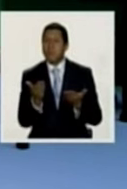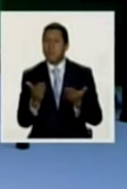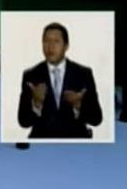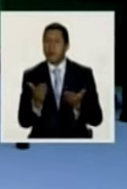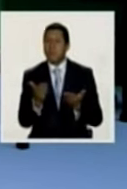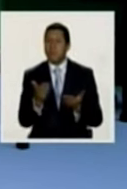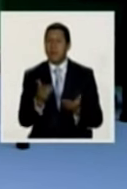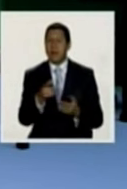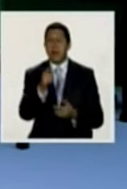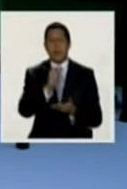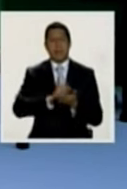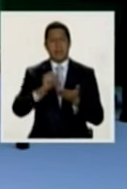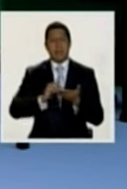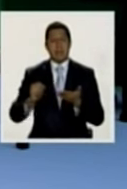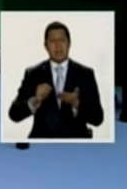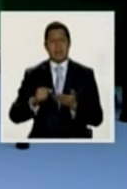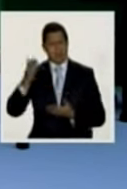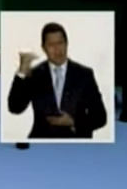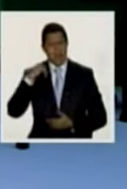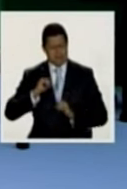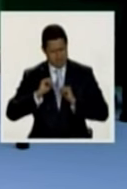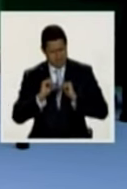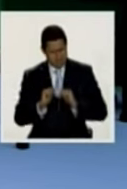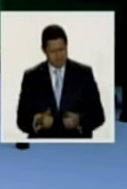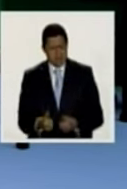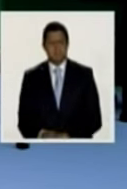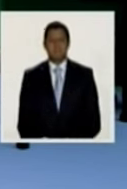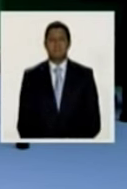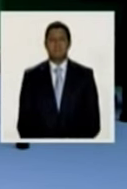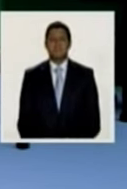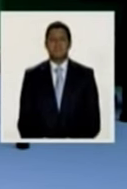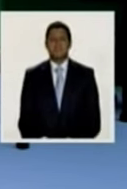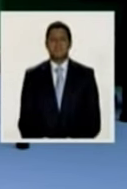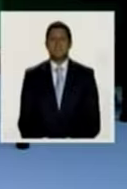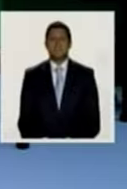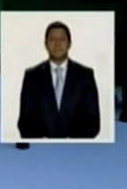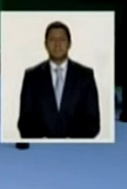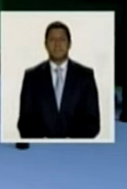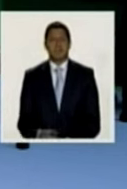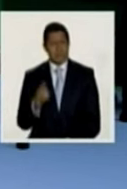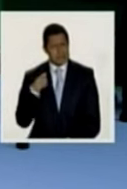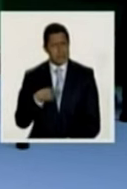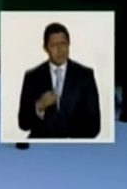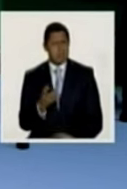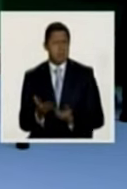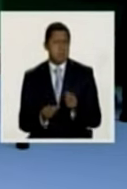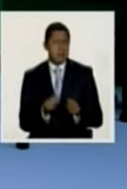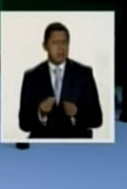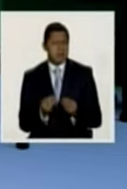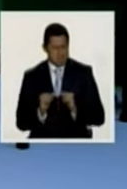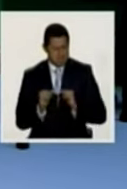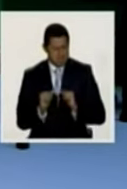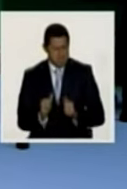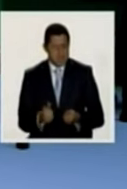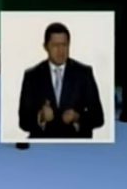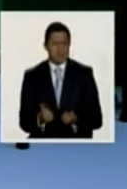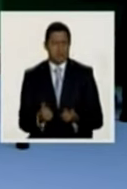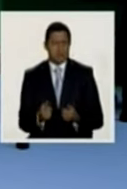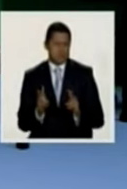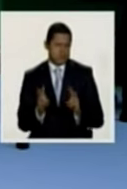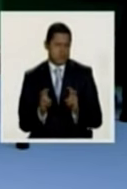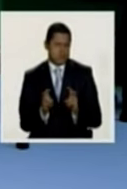y consagrar escritores que ya habían comenzado su carrera, que estaban, digamos que al comienzo de su